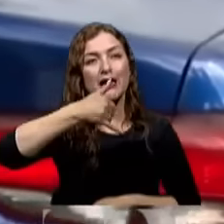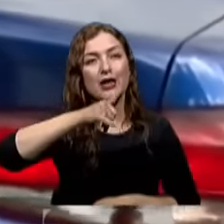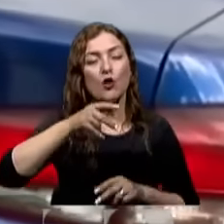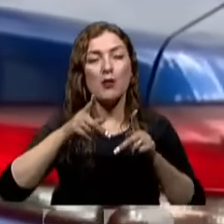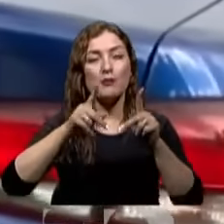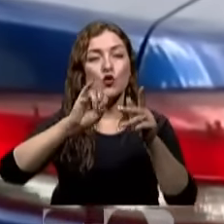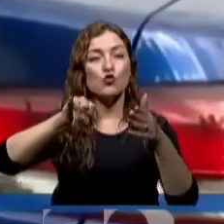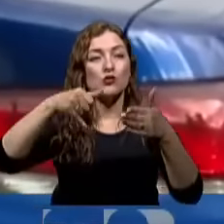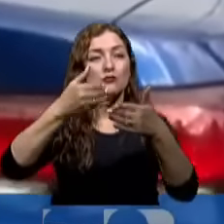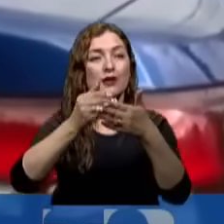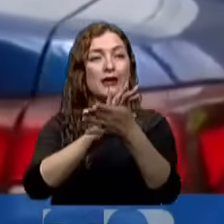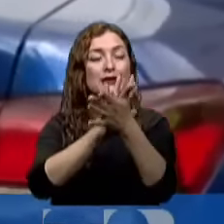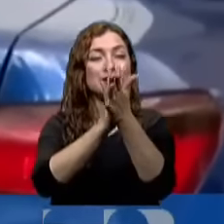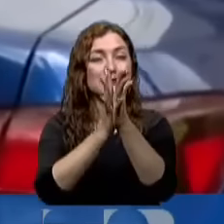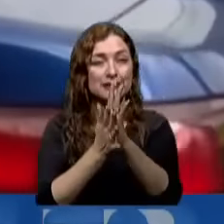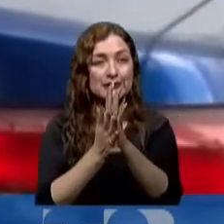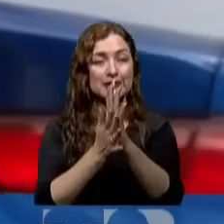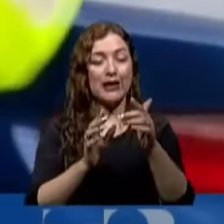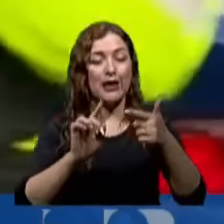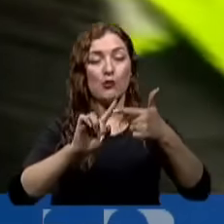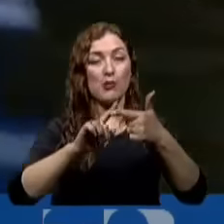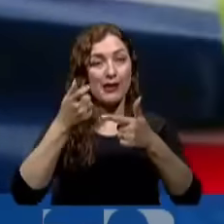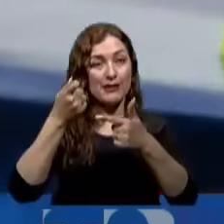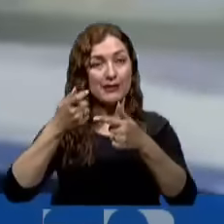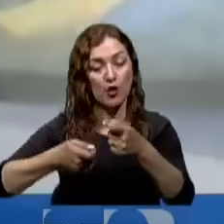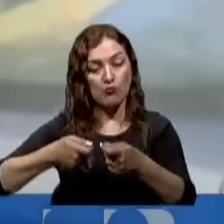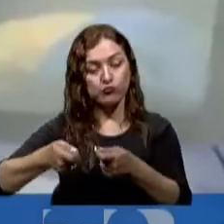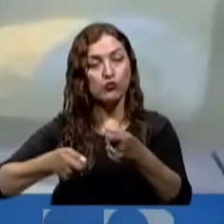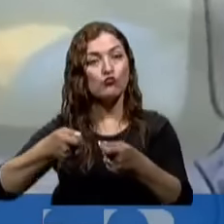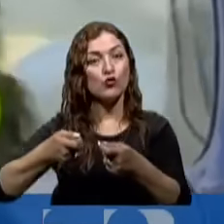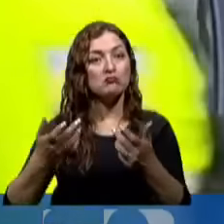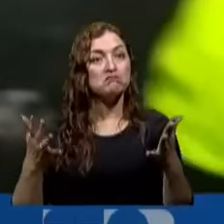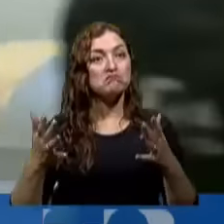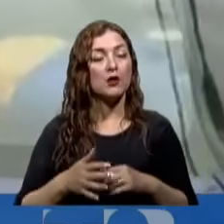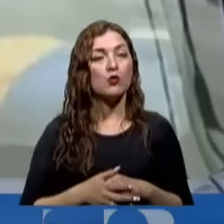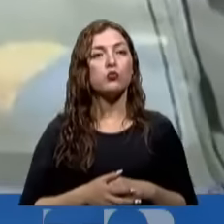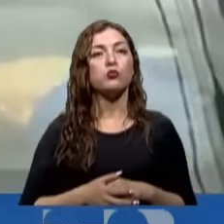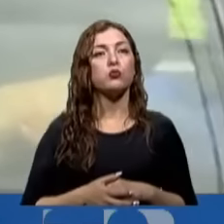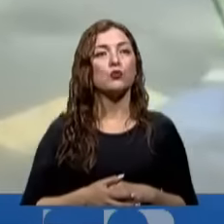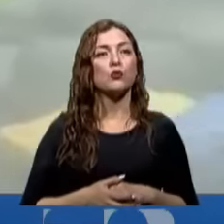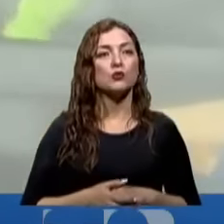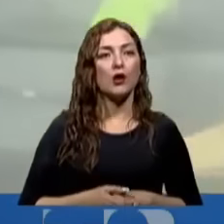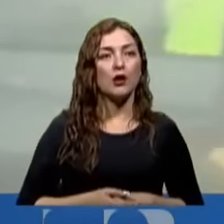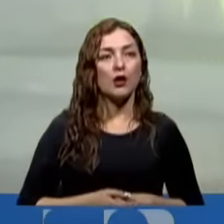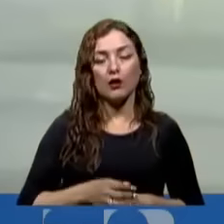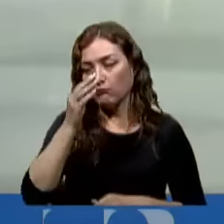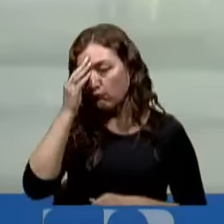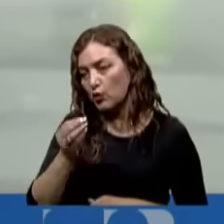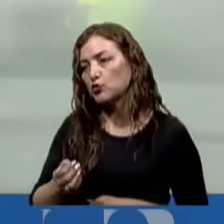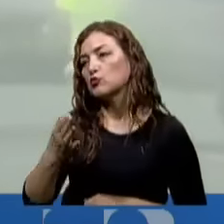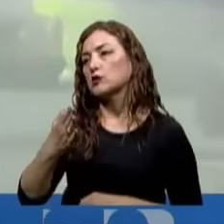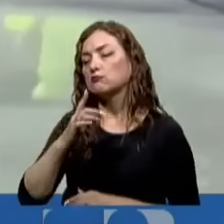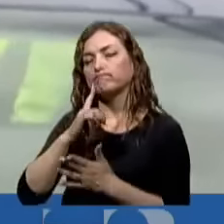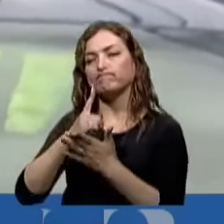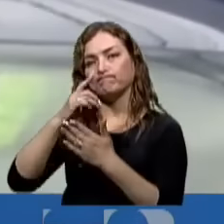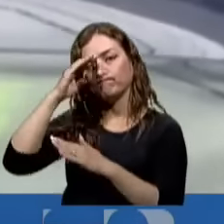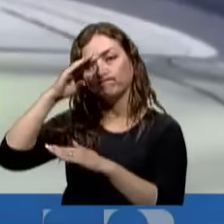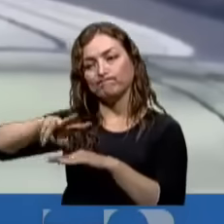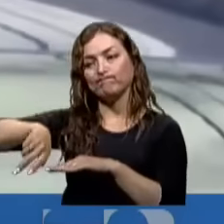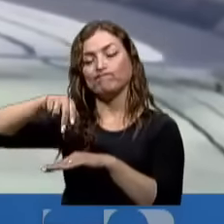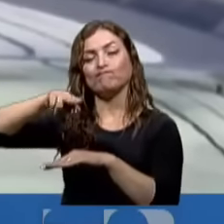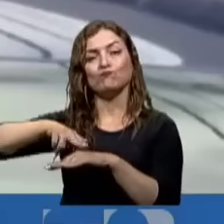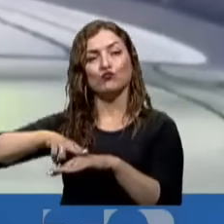artesanal no justificado y también una cantidad de dinero. Buenos días. La Policía Nacional, efectivamente, nos